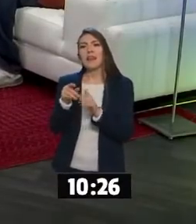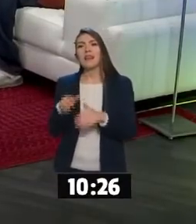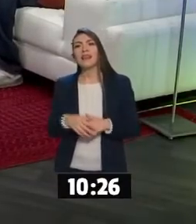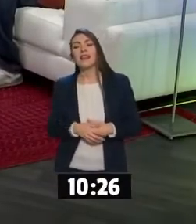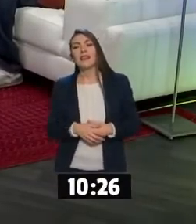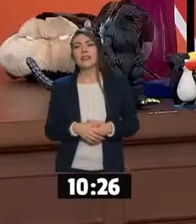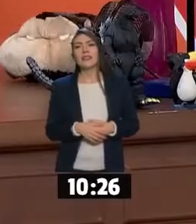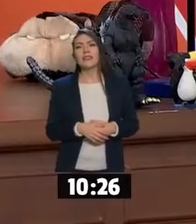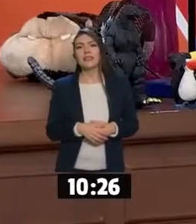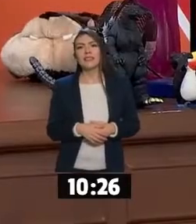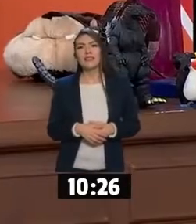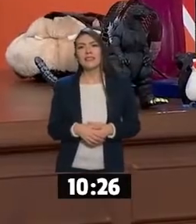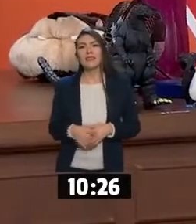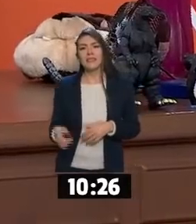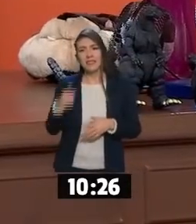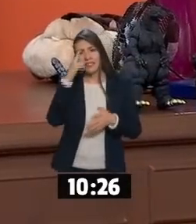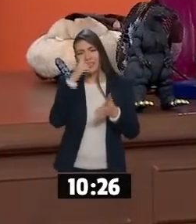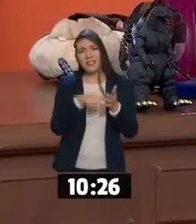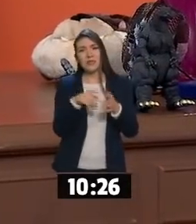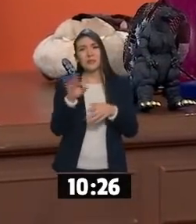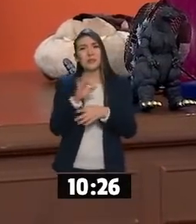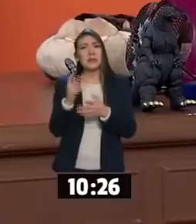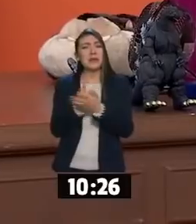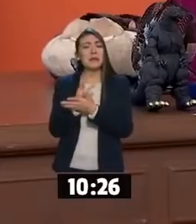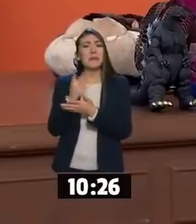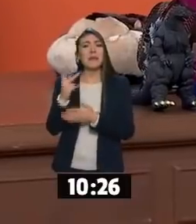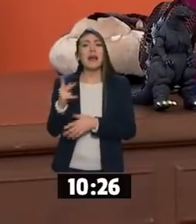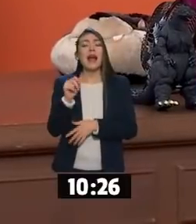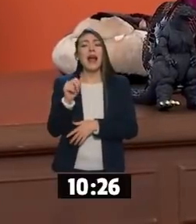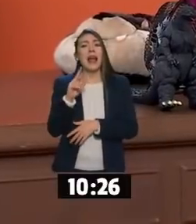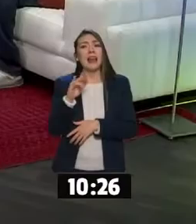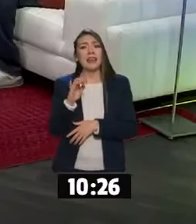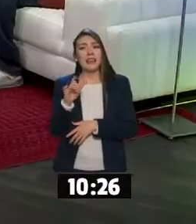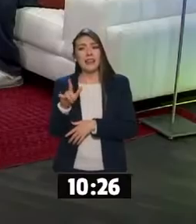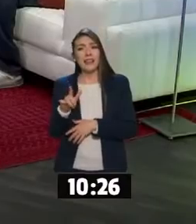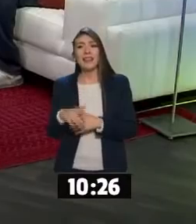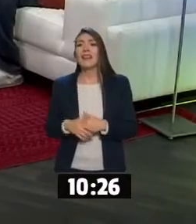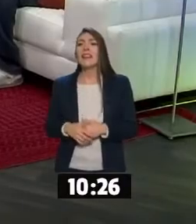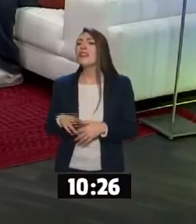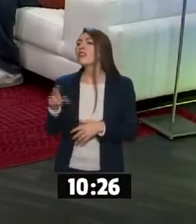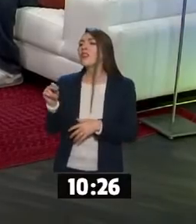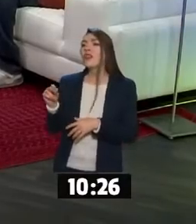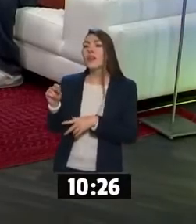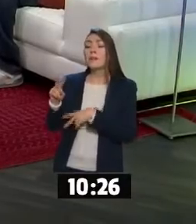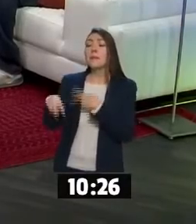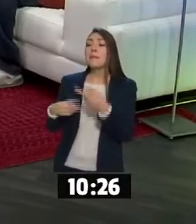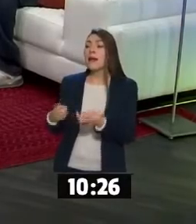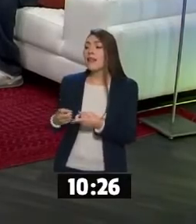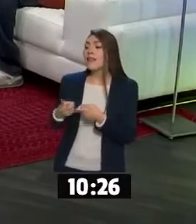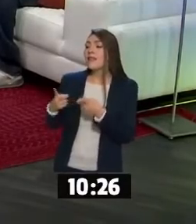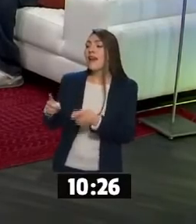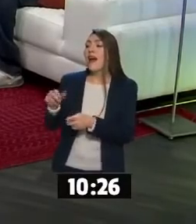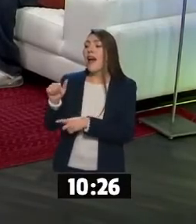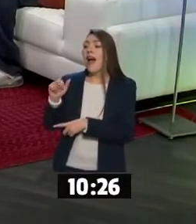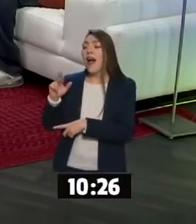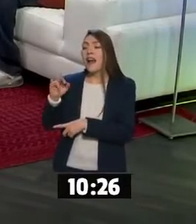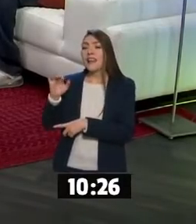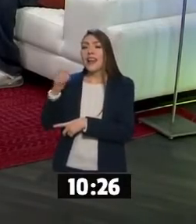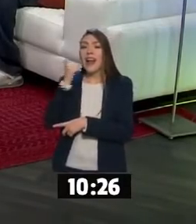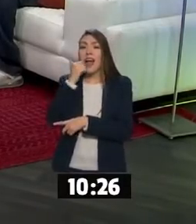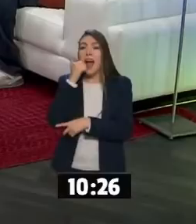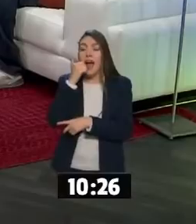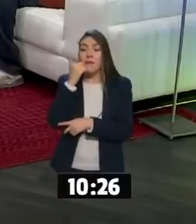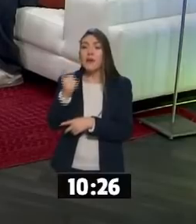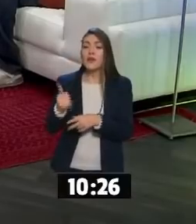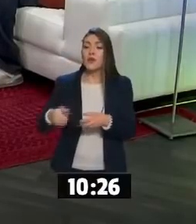un Ariel, ¿usted No, cree? señora, es que no entendió. Le van a dar un Ariel y una cubeta y un fregado para que esté... No,